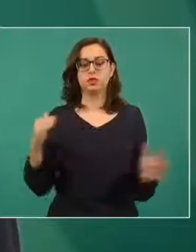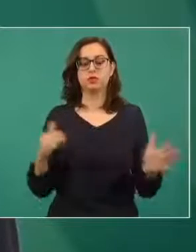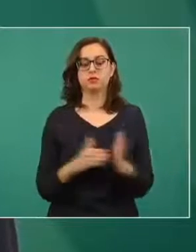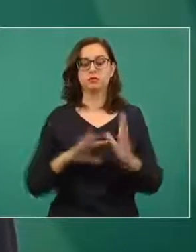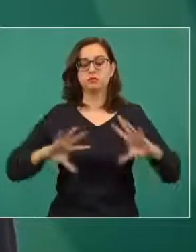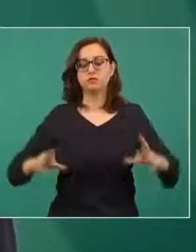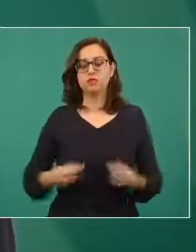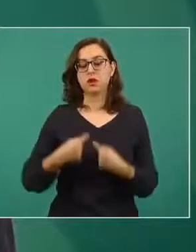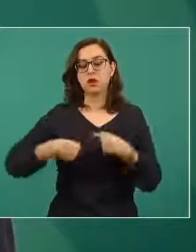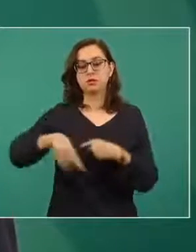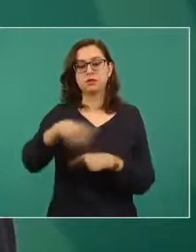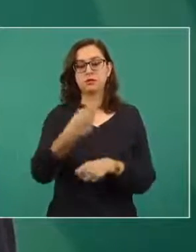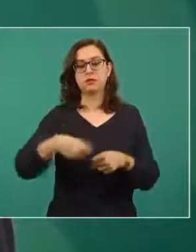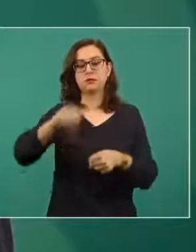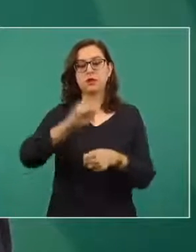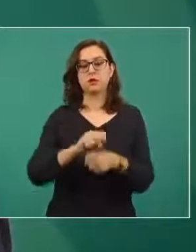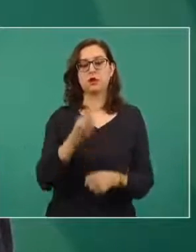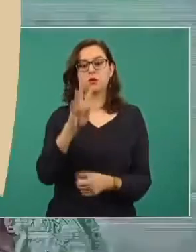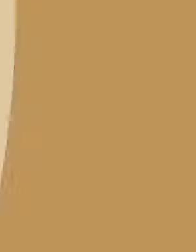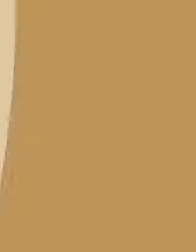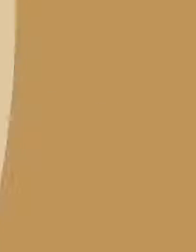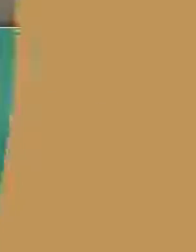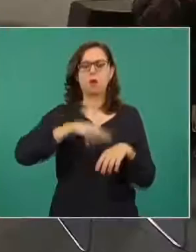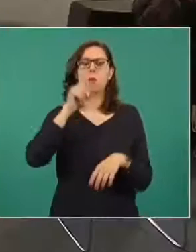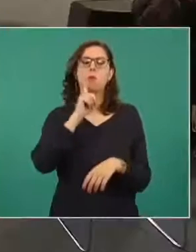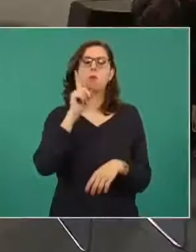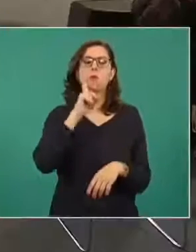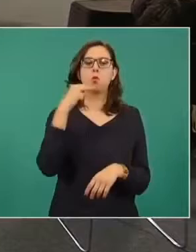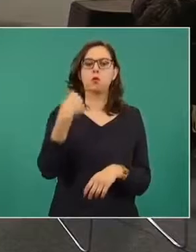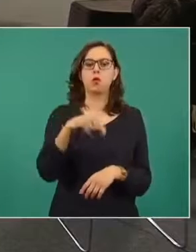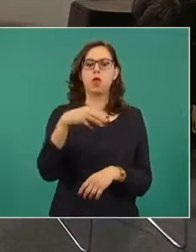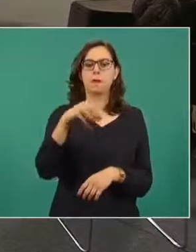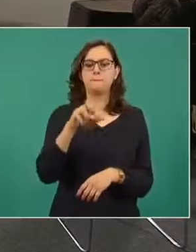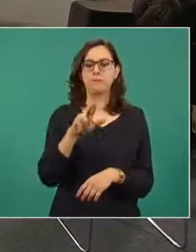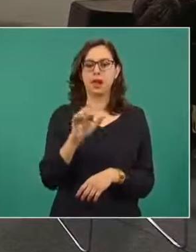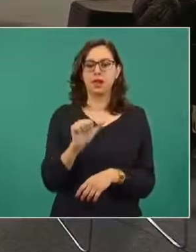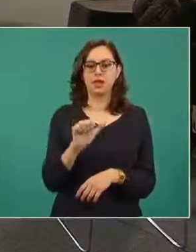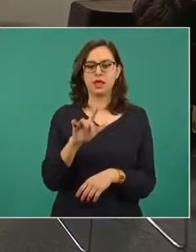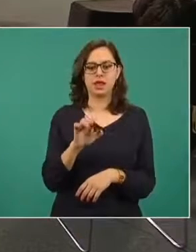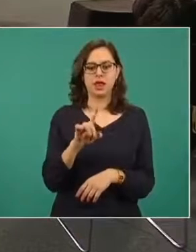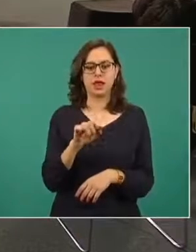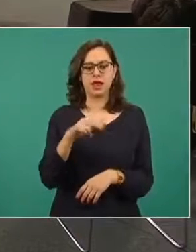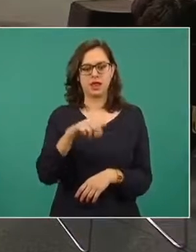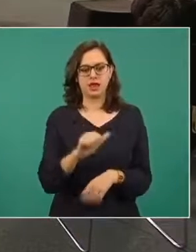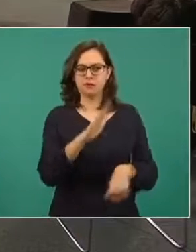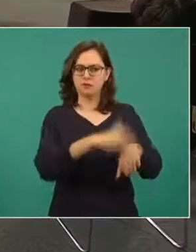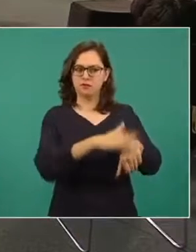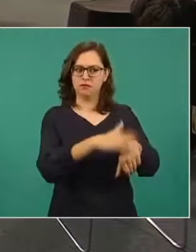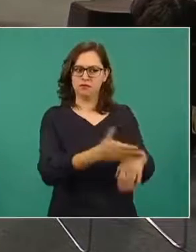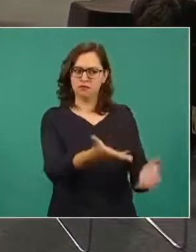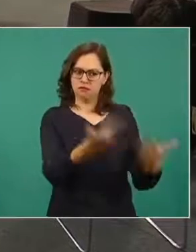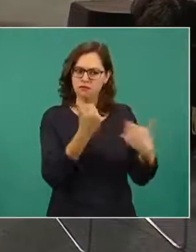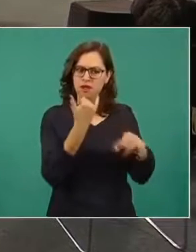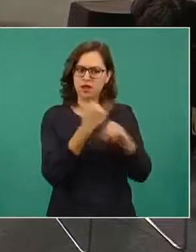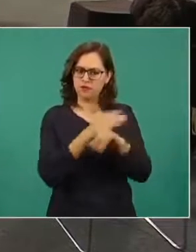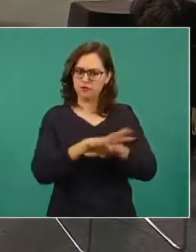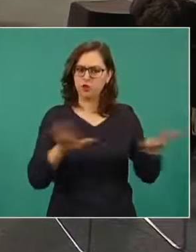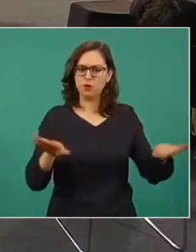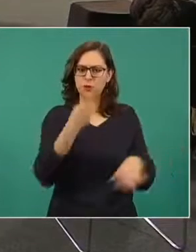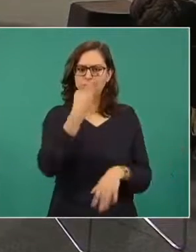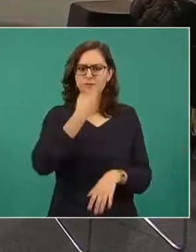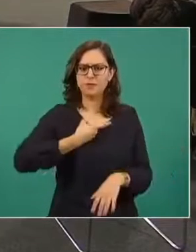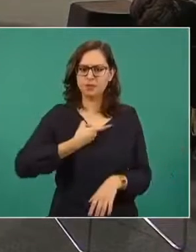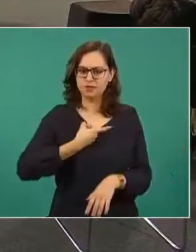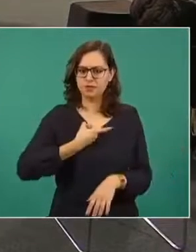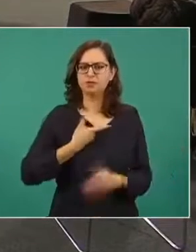total en la semana vamos a tener casi cuatro millones de dosis. El presidente López Obrador aclaró que el Conacyt hoy recibe